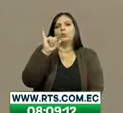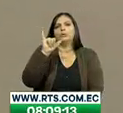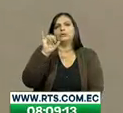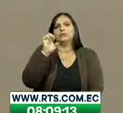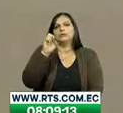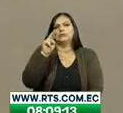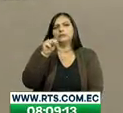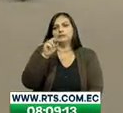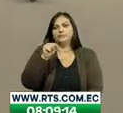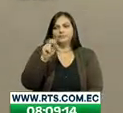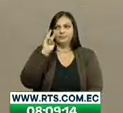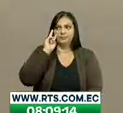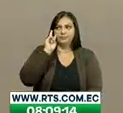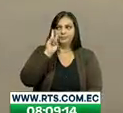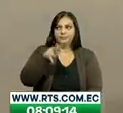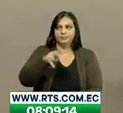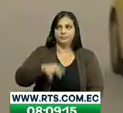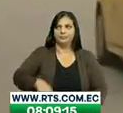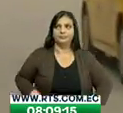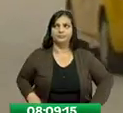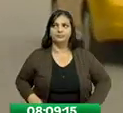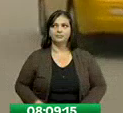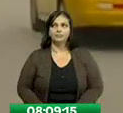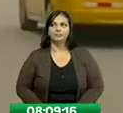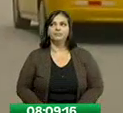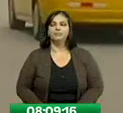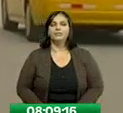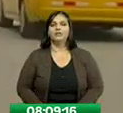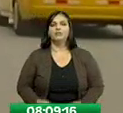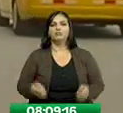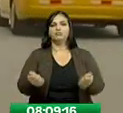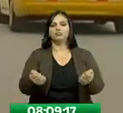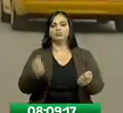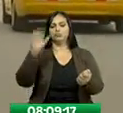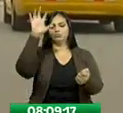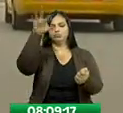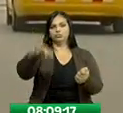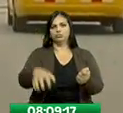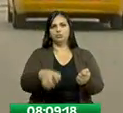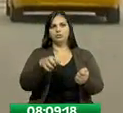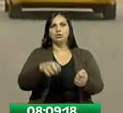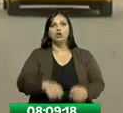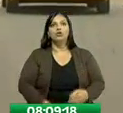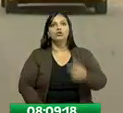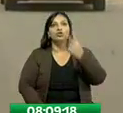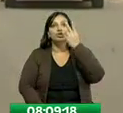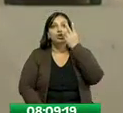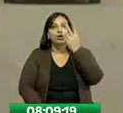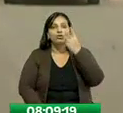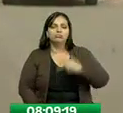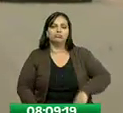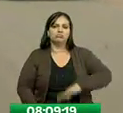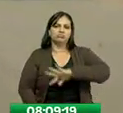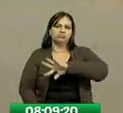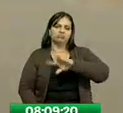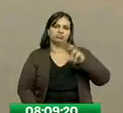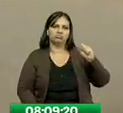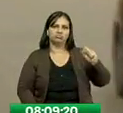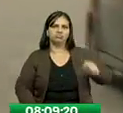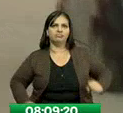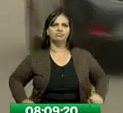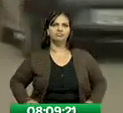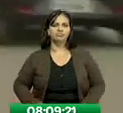similares a la que estamos observando en estos instantes fueron robadas fueron sustraídas desde